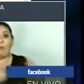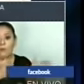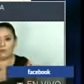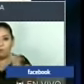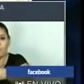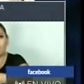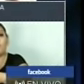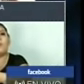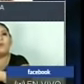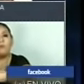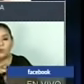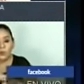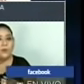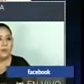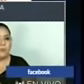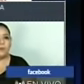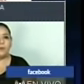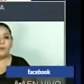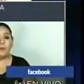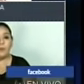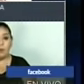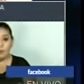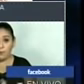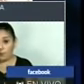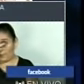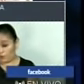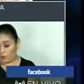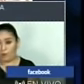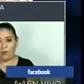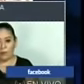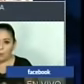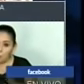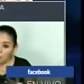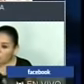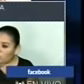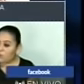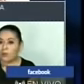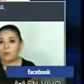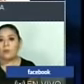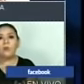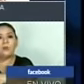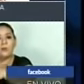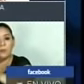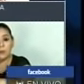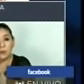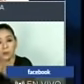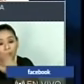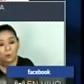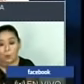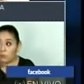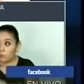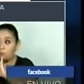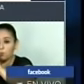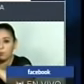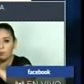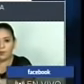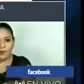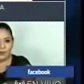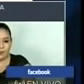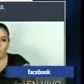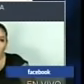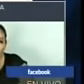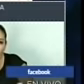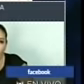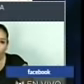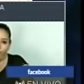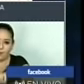Pleno. Muy bien, Tatiana, vamos a estar a la expectativa de la información que surge en la Asamblea Legislativa. De ser necesario, vamos a volver contigo en el transcurso del programa para